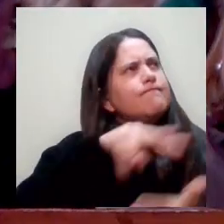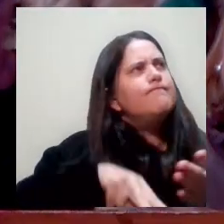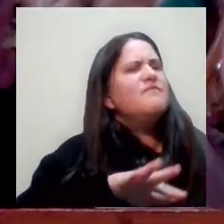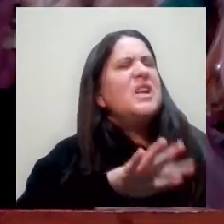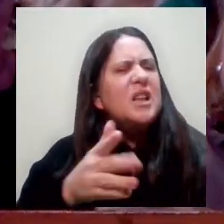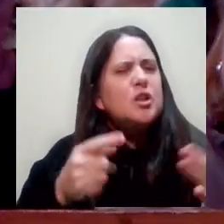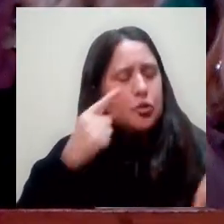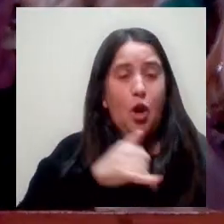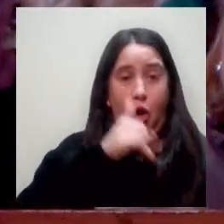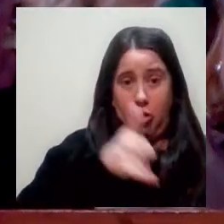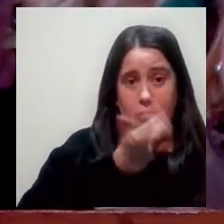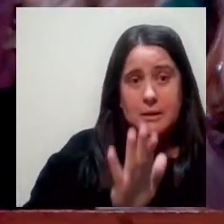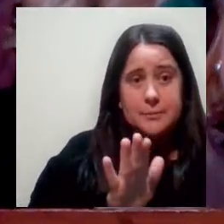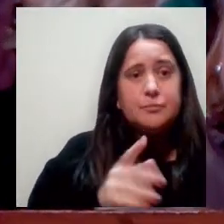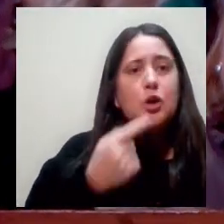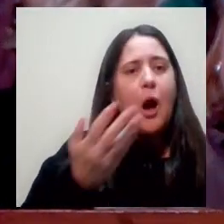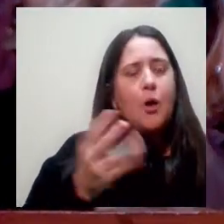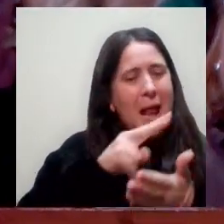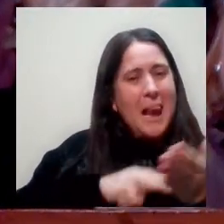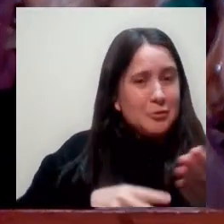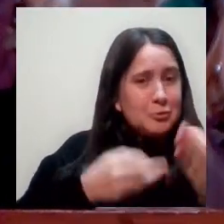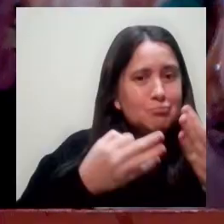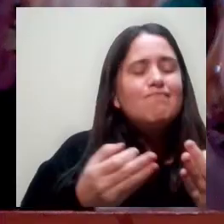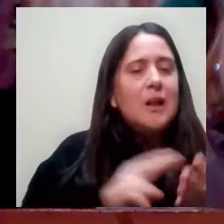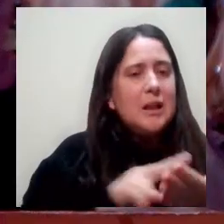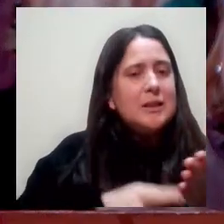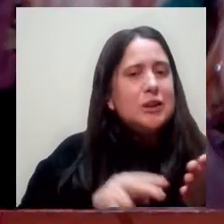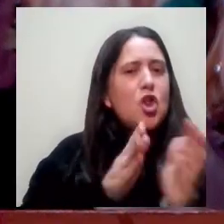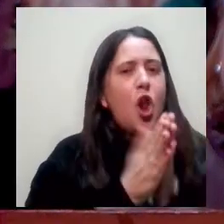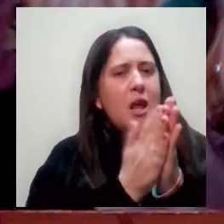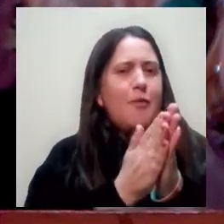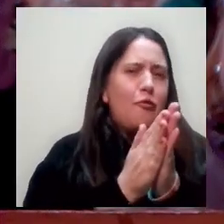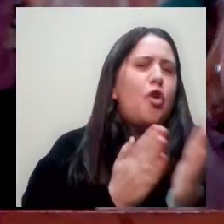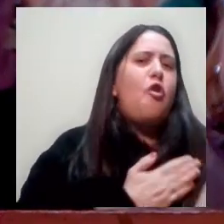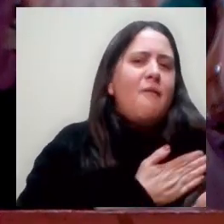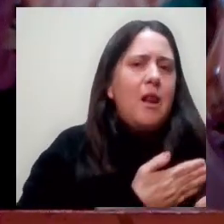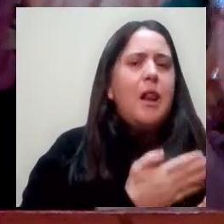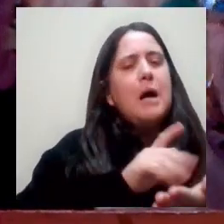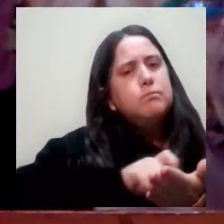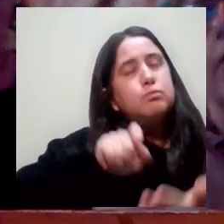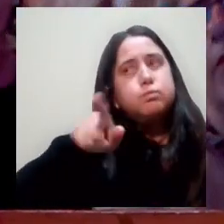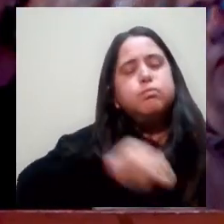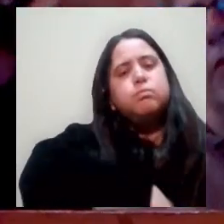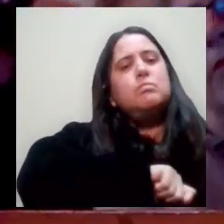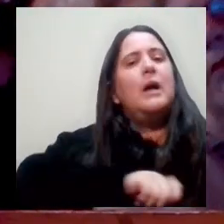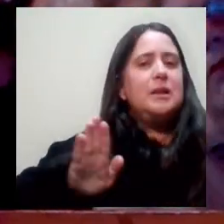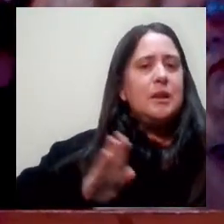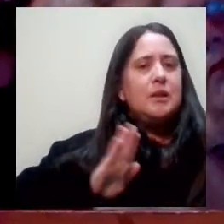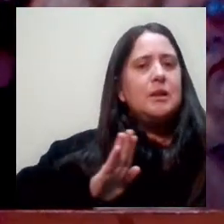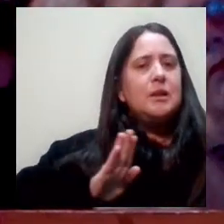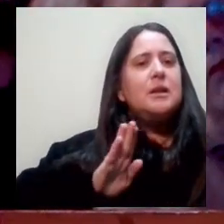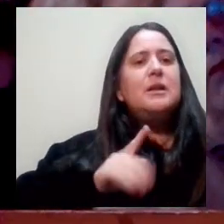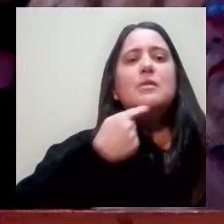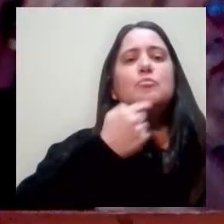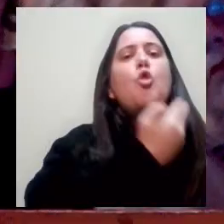contar algo. Estoy leyendo en este momento un libro, una novela de una escritora española, Dueñas, que es